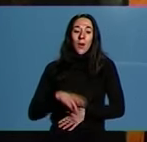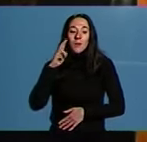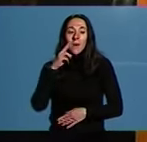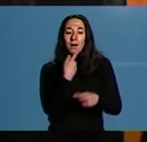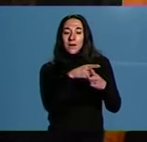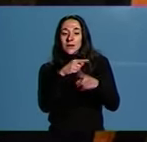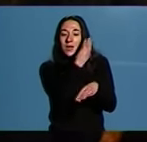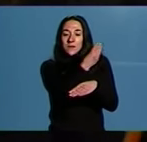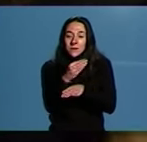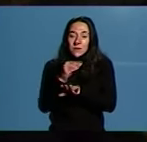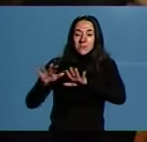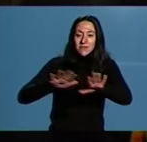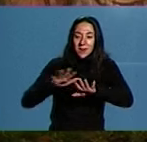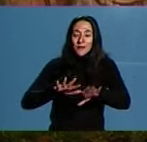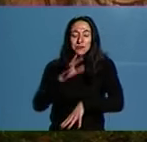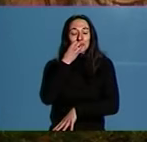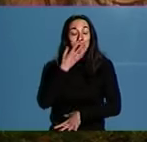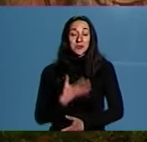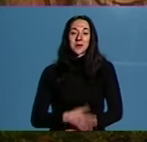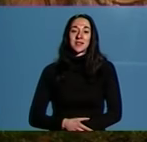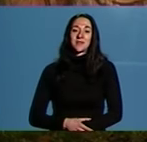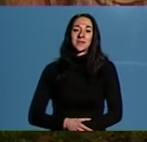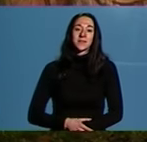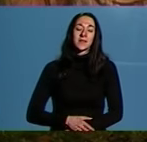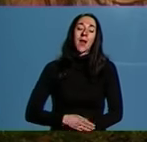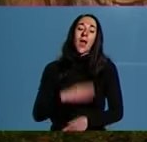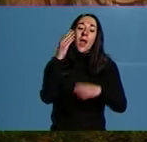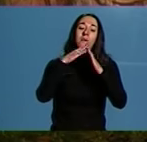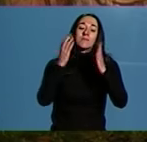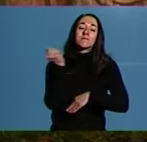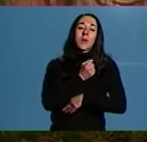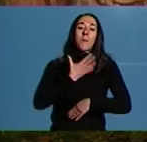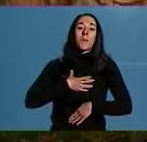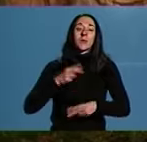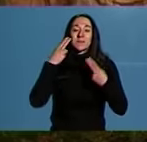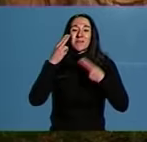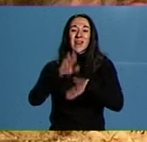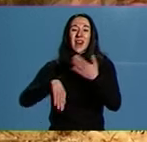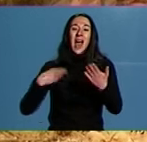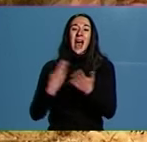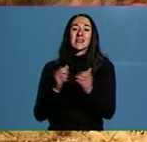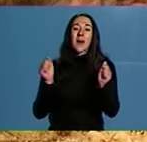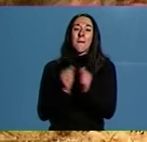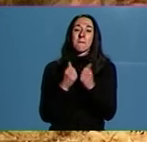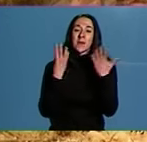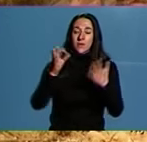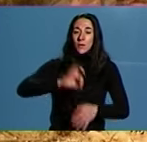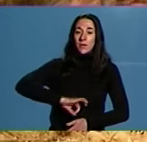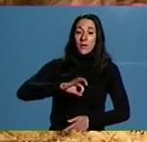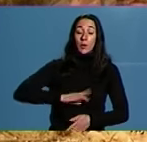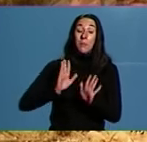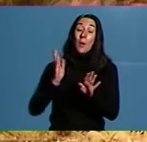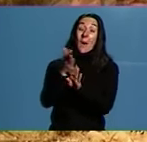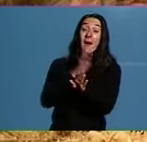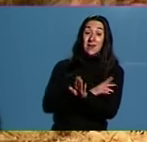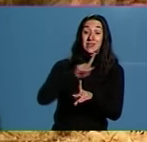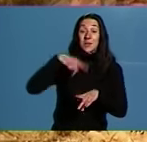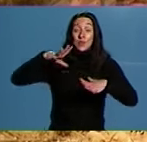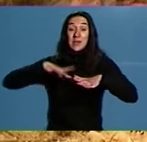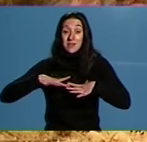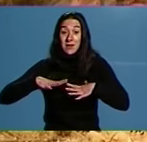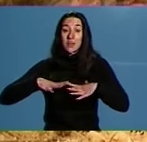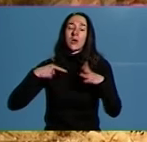cousas, as figuritas movéndose todo. O Belén poderá visitarse ata o 29 de xaneiro. Antes e despois das vacacións navideñas abrirá pola mañá e con